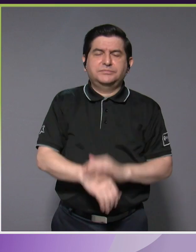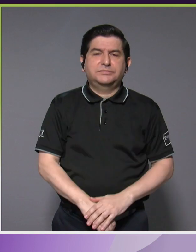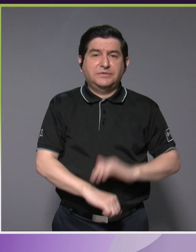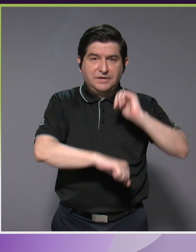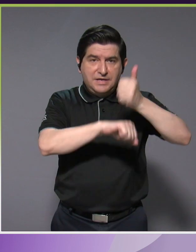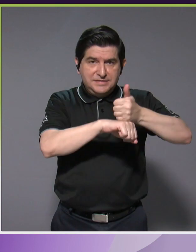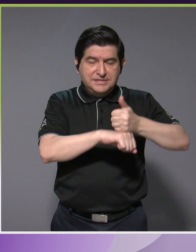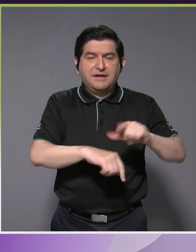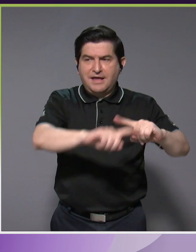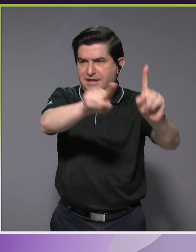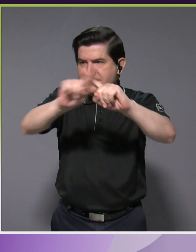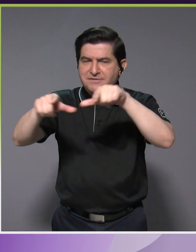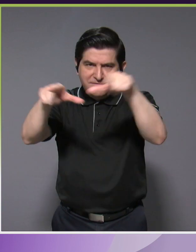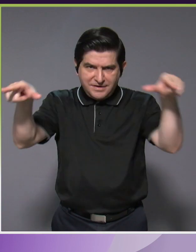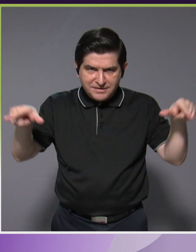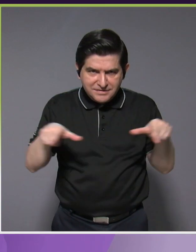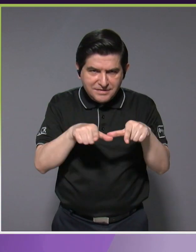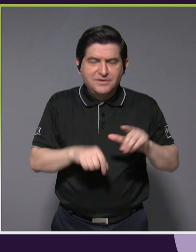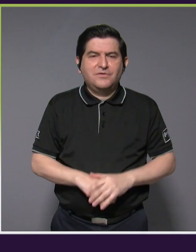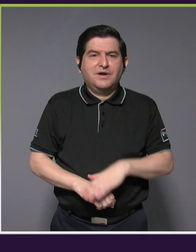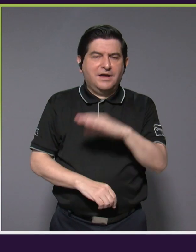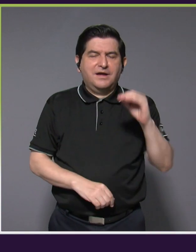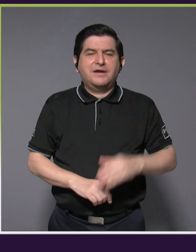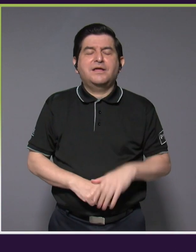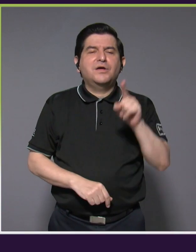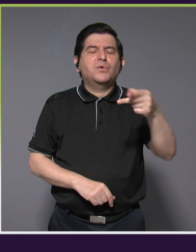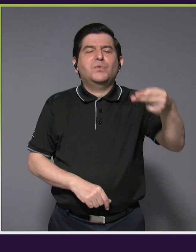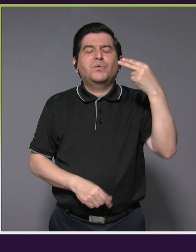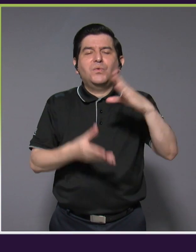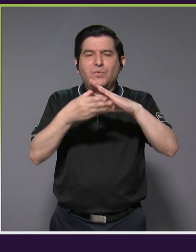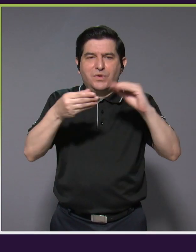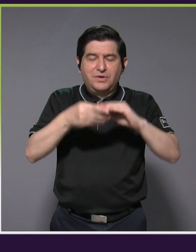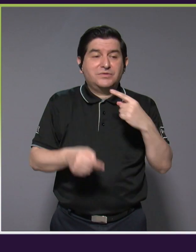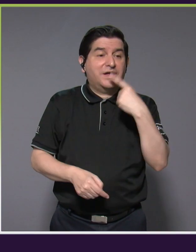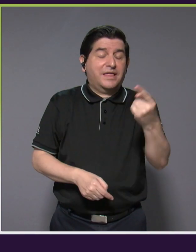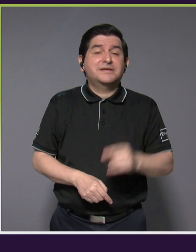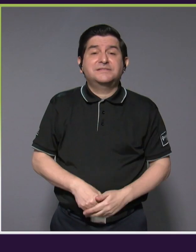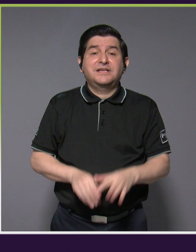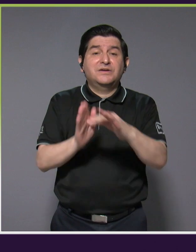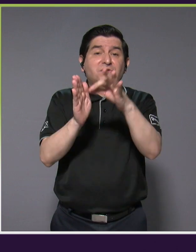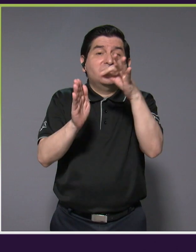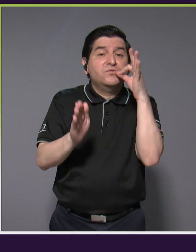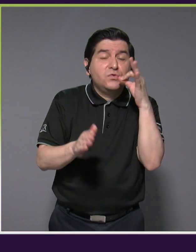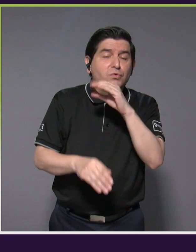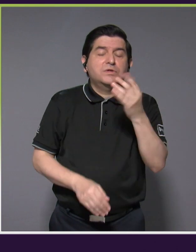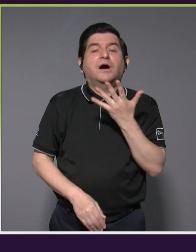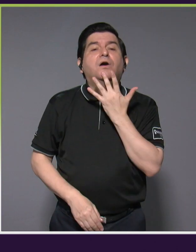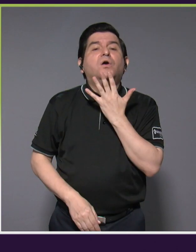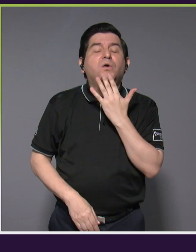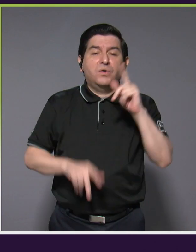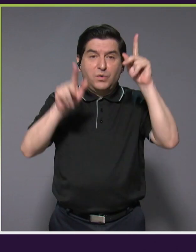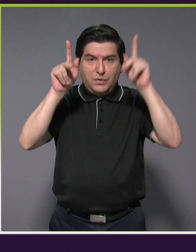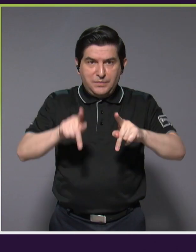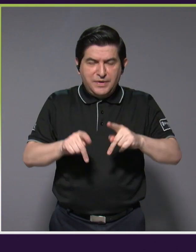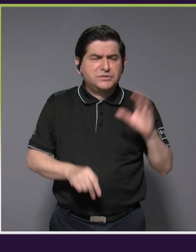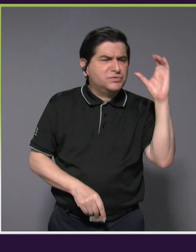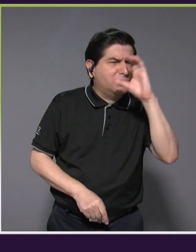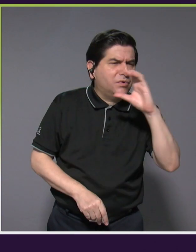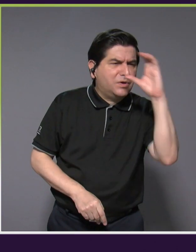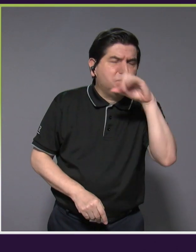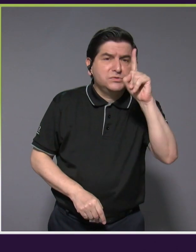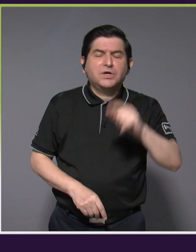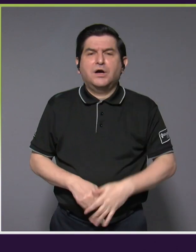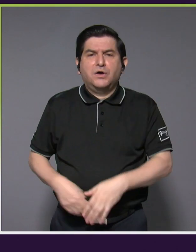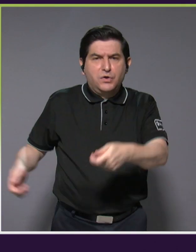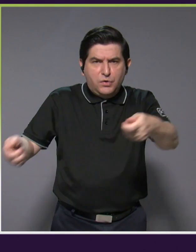los hula hula en diferentes zonas y se va a ir contando una historia. Cada vez que se diga una fruta o se diga un color, la persona va a buscar un hula